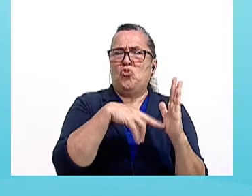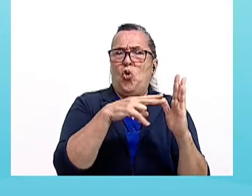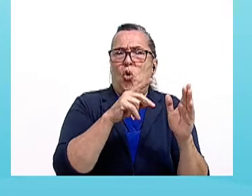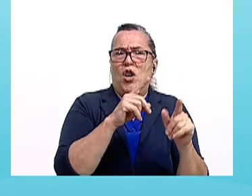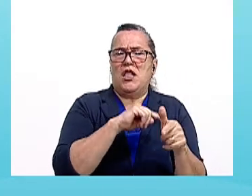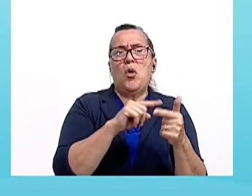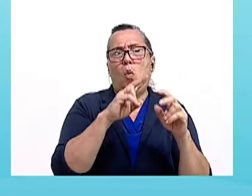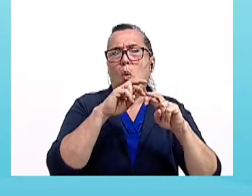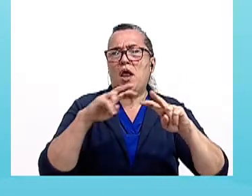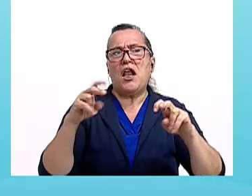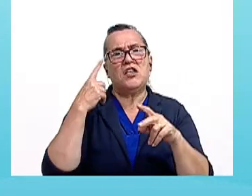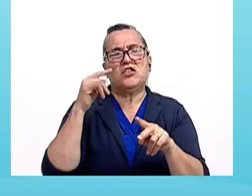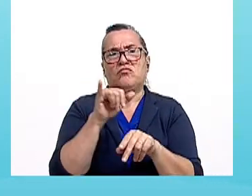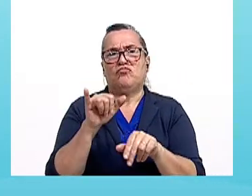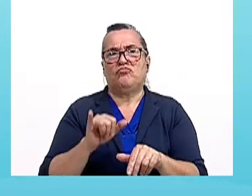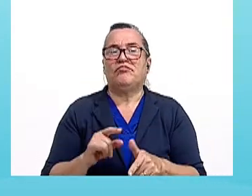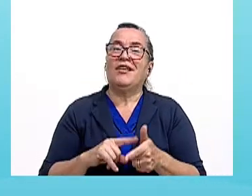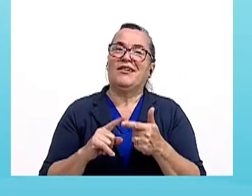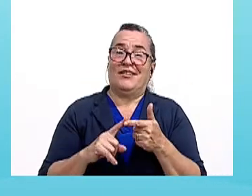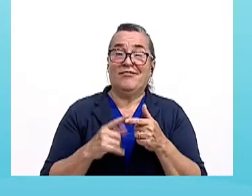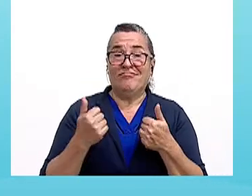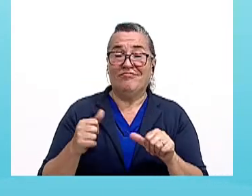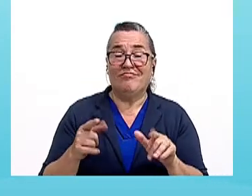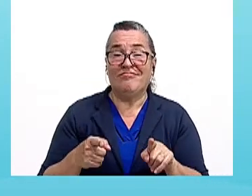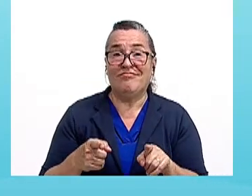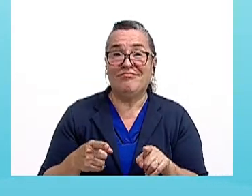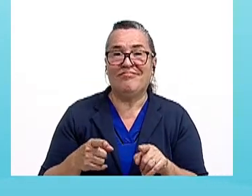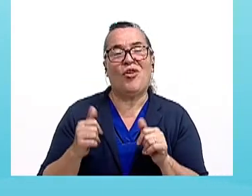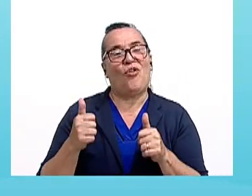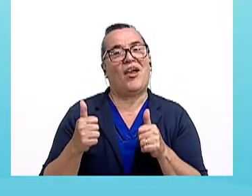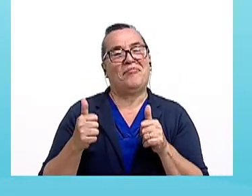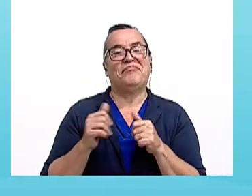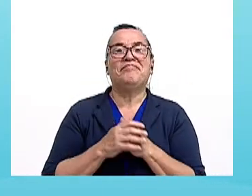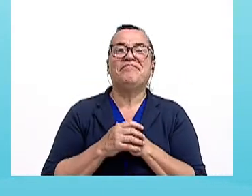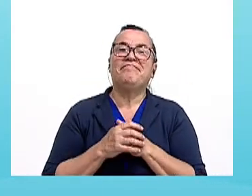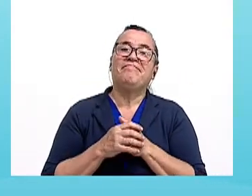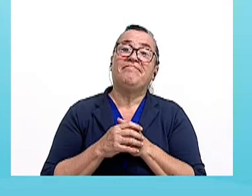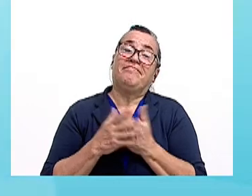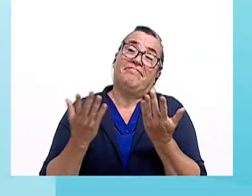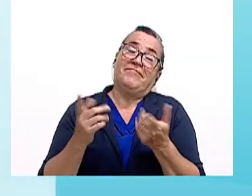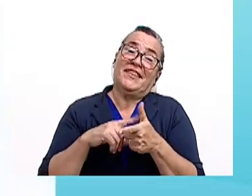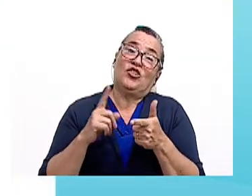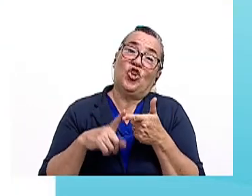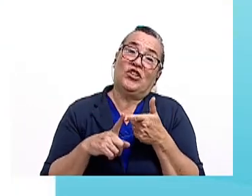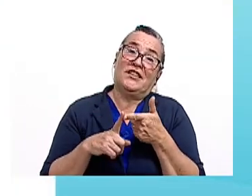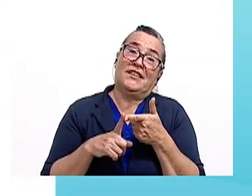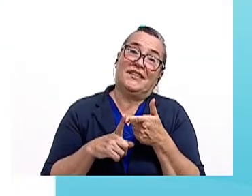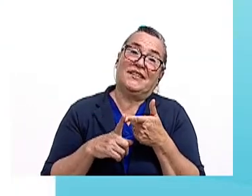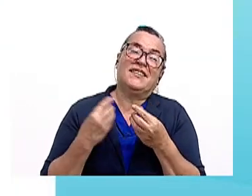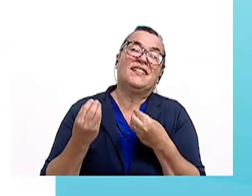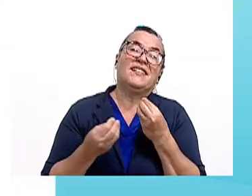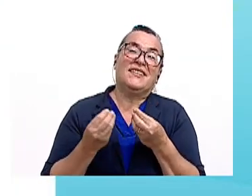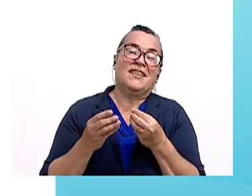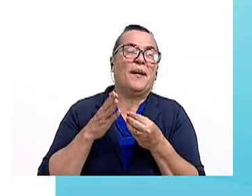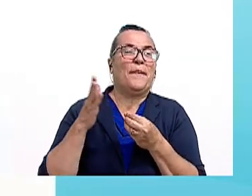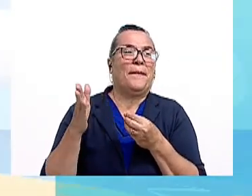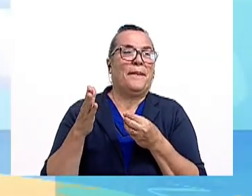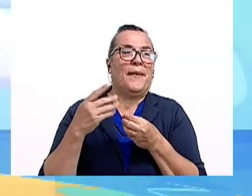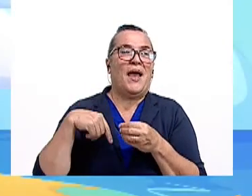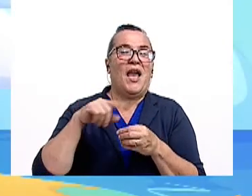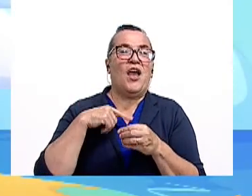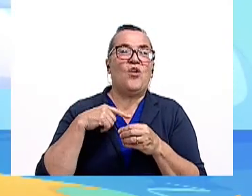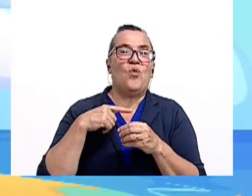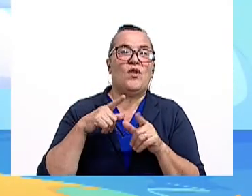un análisis similar. ¿Estamos de acuerdo? Bueno, pues entonces vamos ya a nuestra